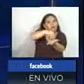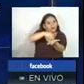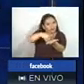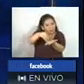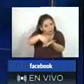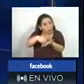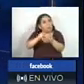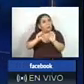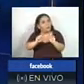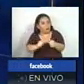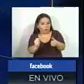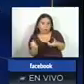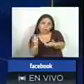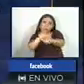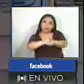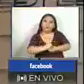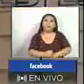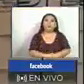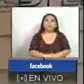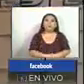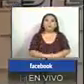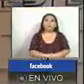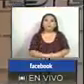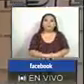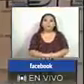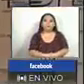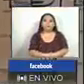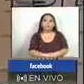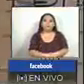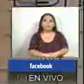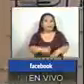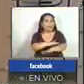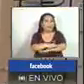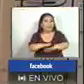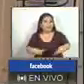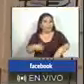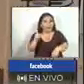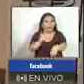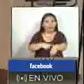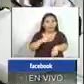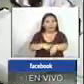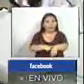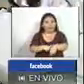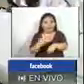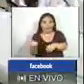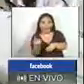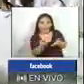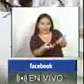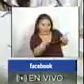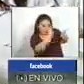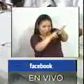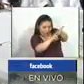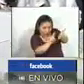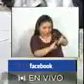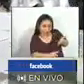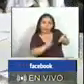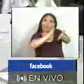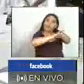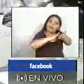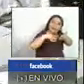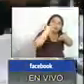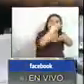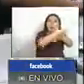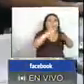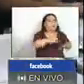participarán en coalición. El plazo para incorporar nuevos votantes para los comicios del próximo año